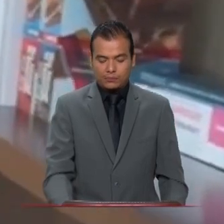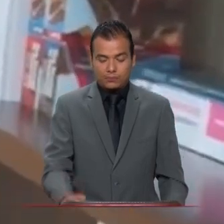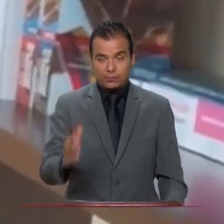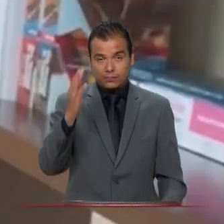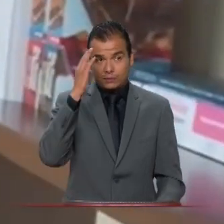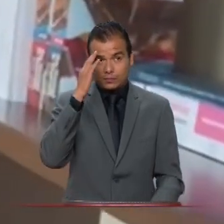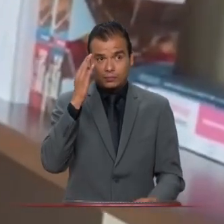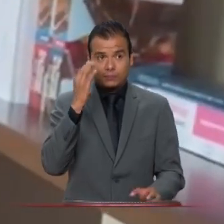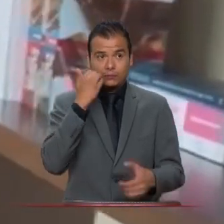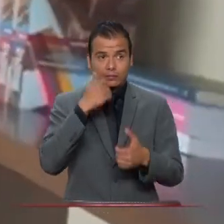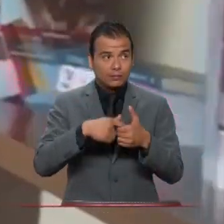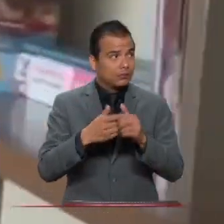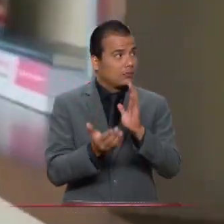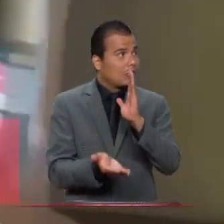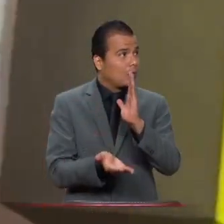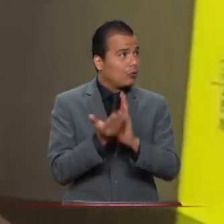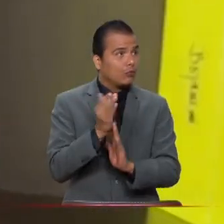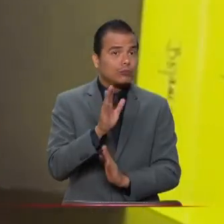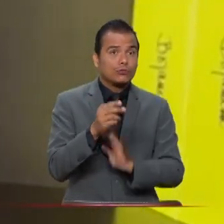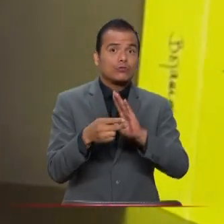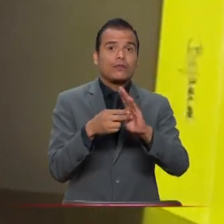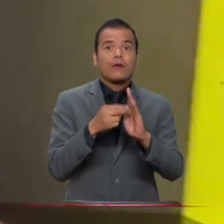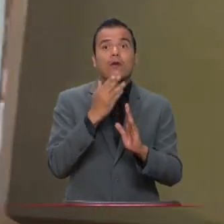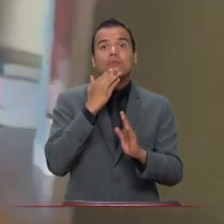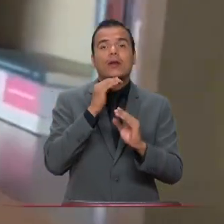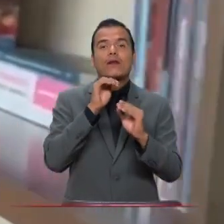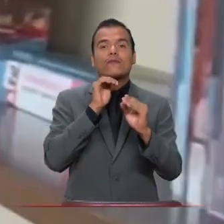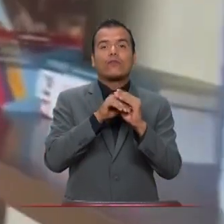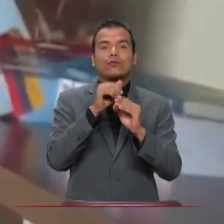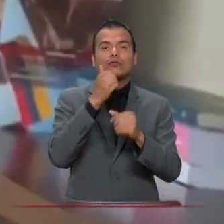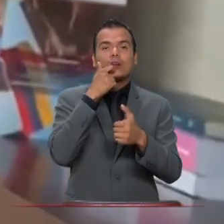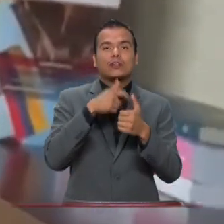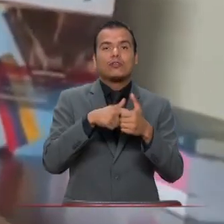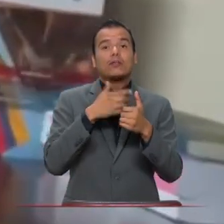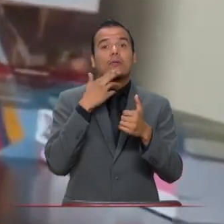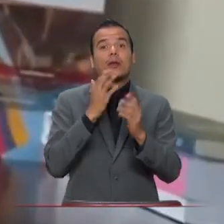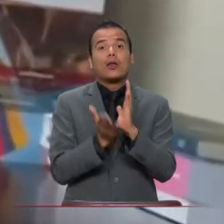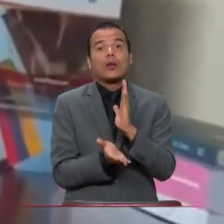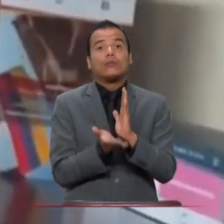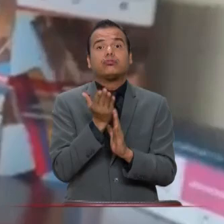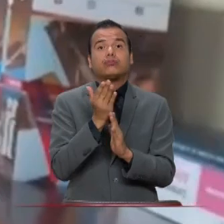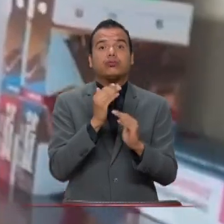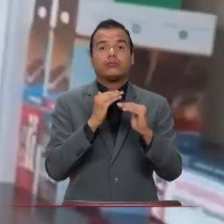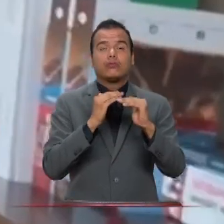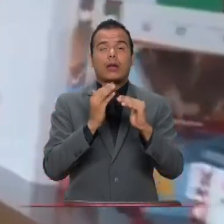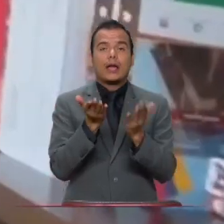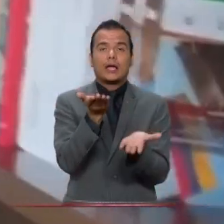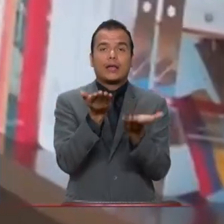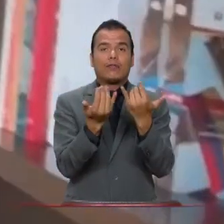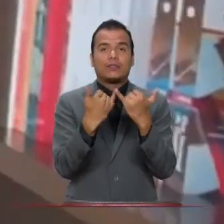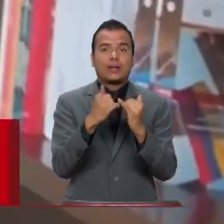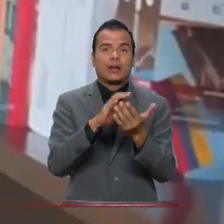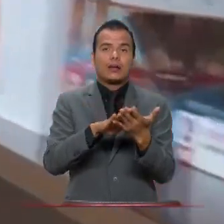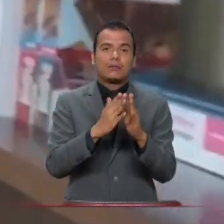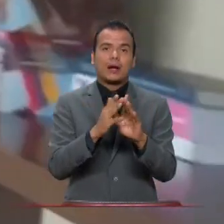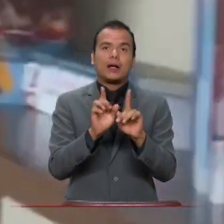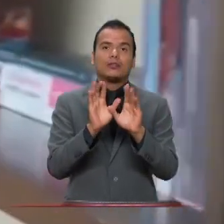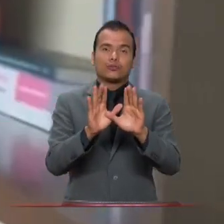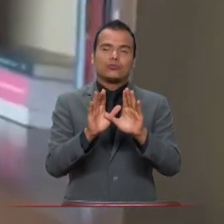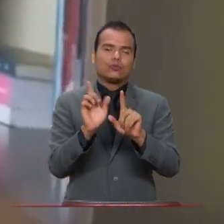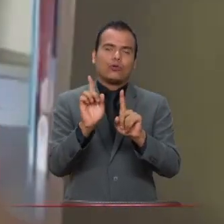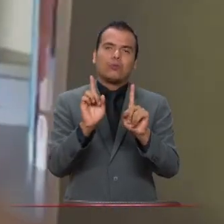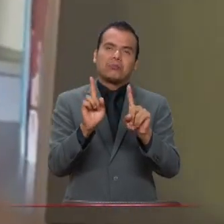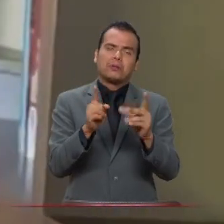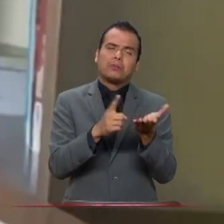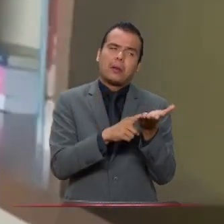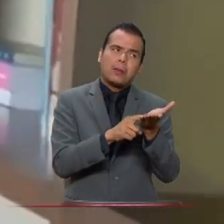el déficit que tenemos de este fondo de estabilización de precios, pero que se abre la posibilidad del descongelamiento, de habilitar otras